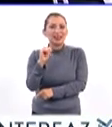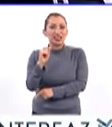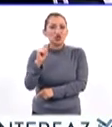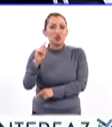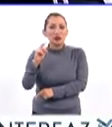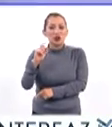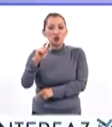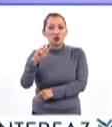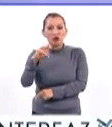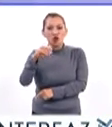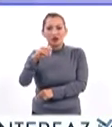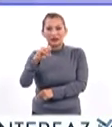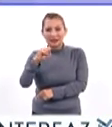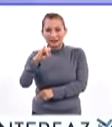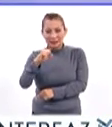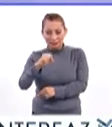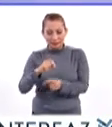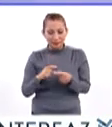antituberculosis.